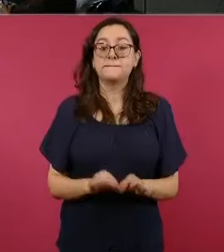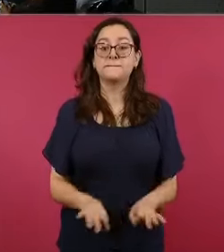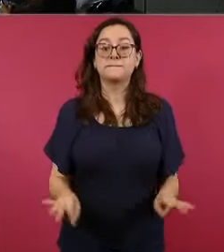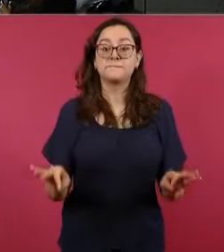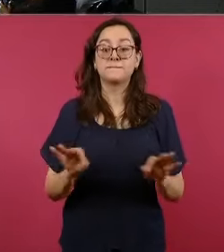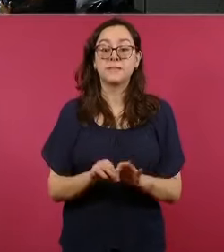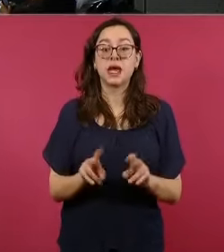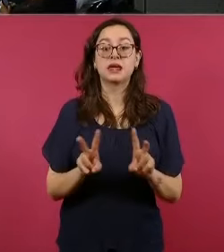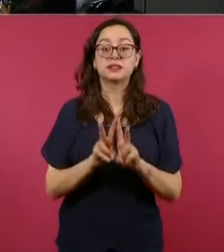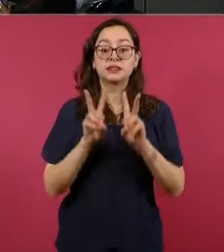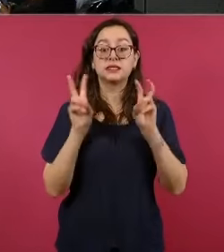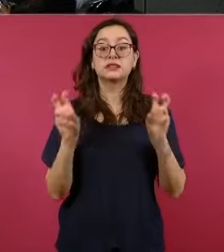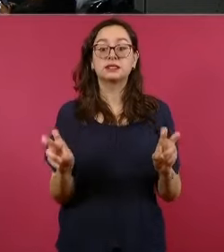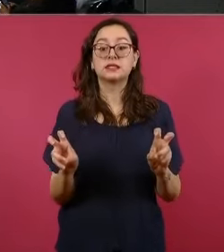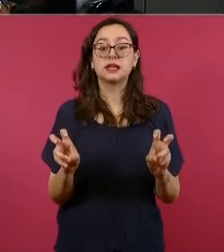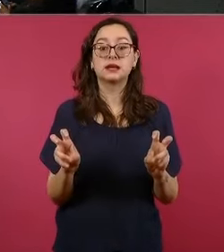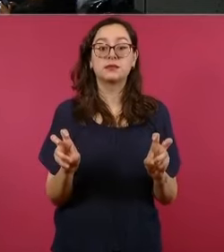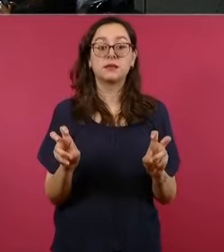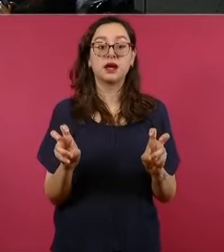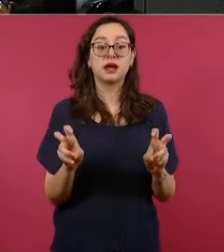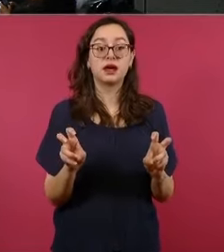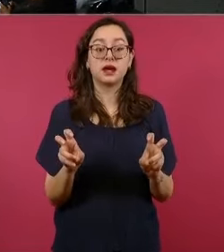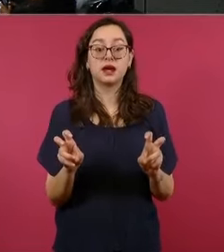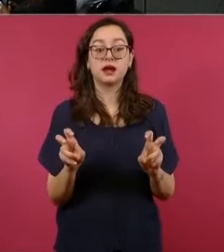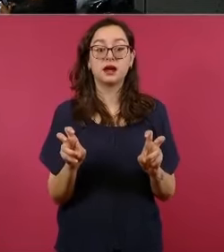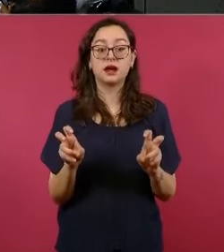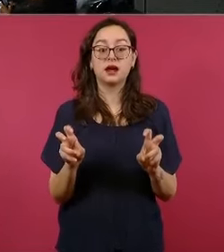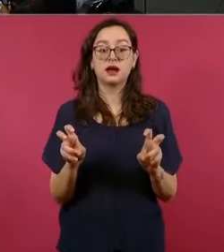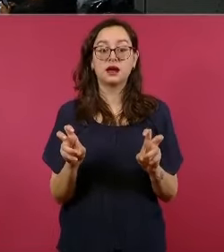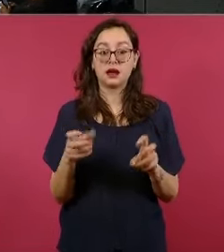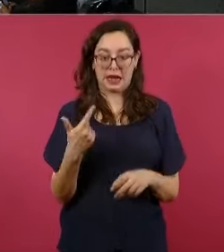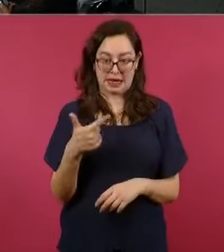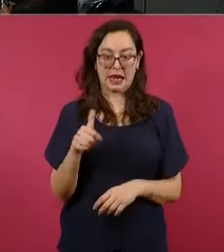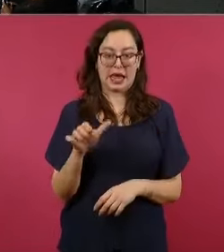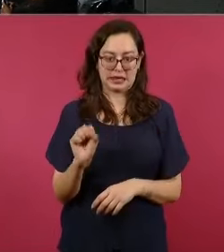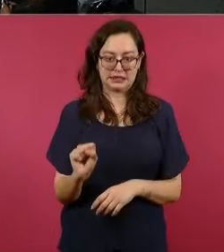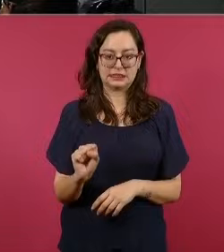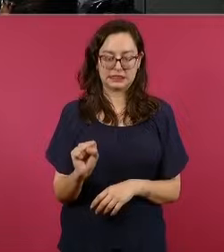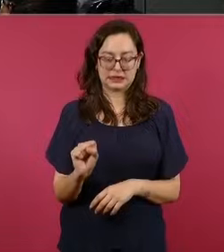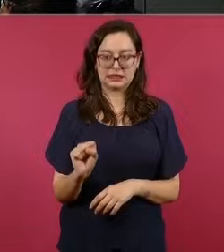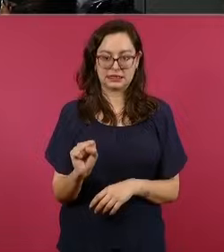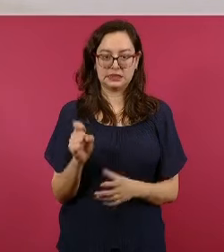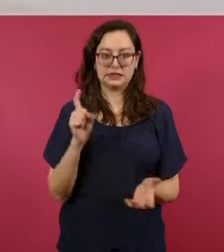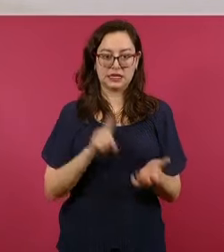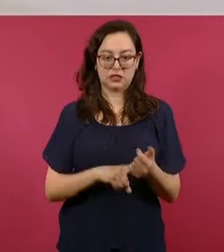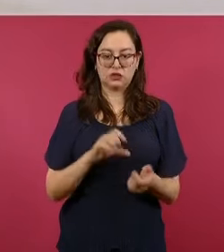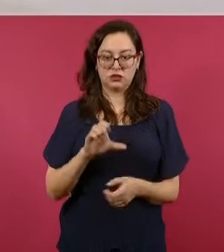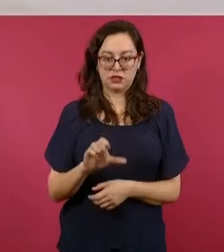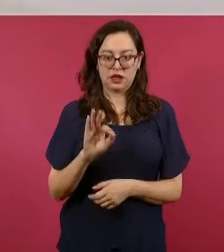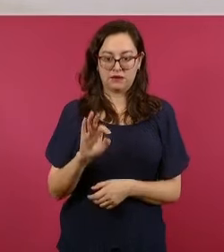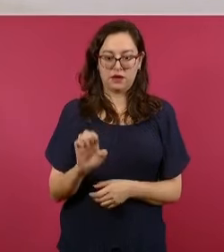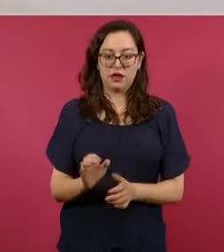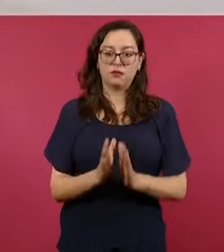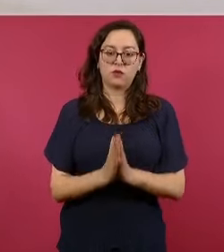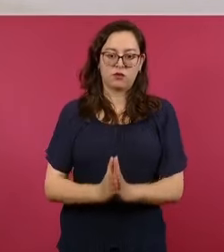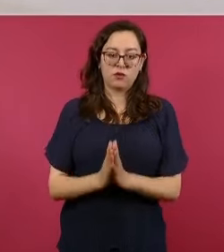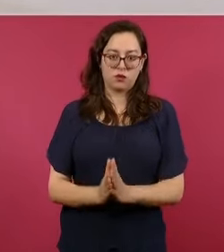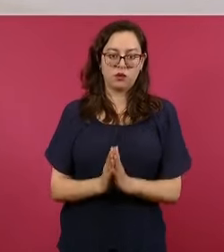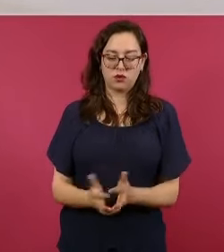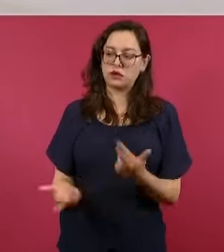encargados de el manejo de el gas en la Comisión Federal de Electricidad